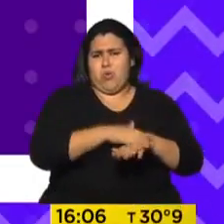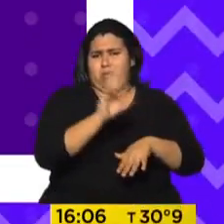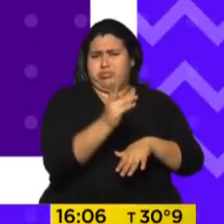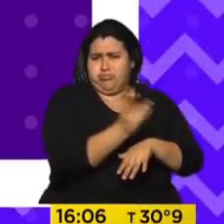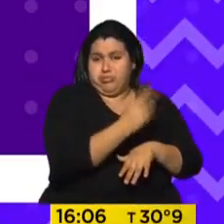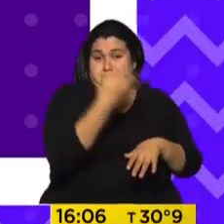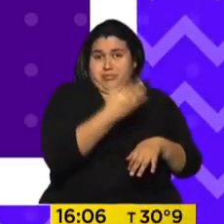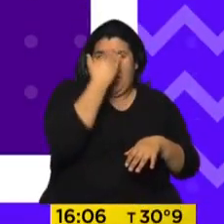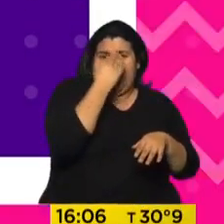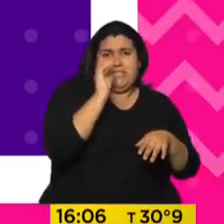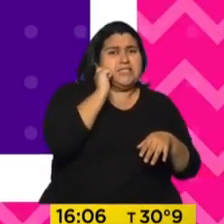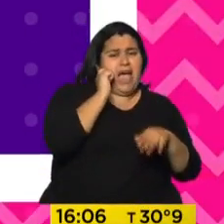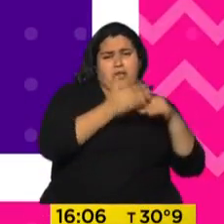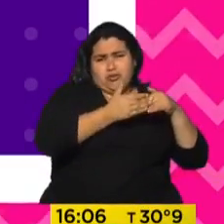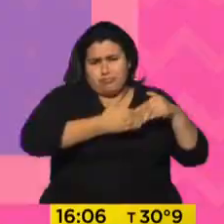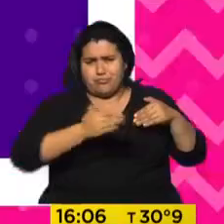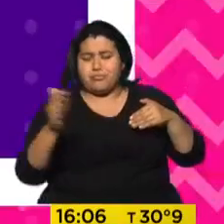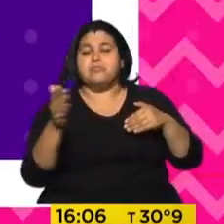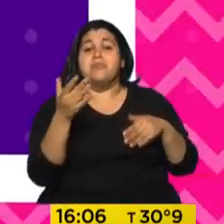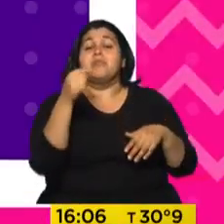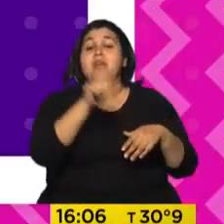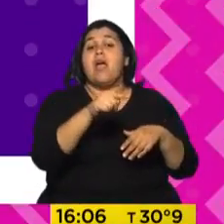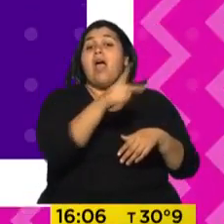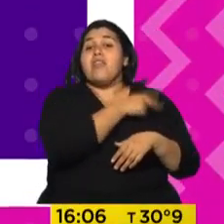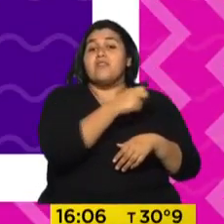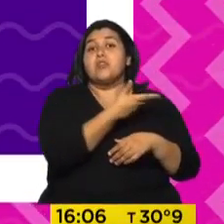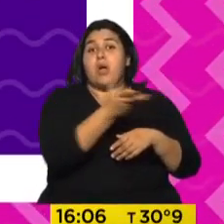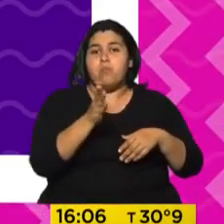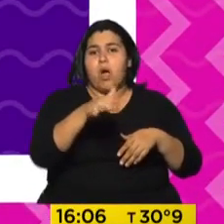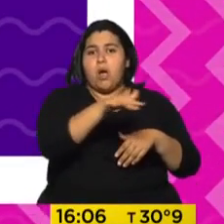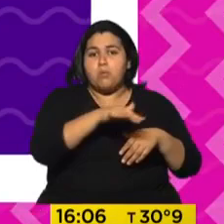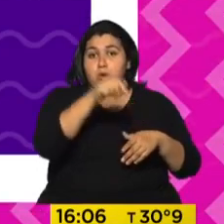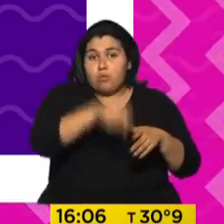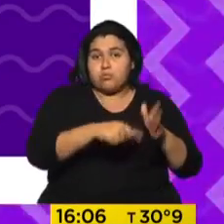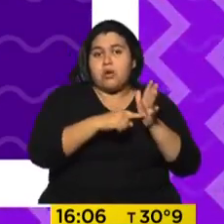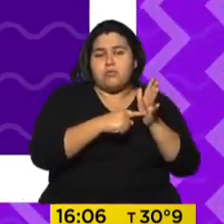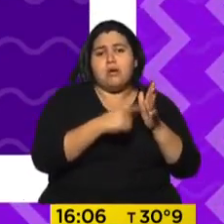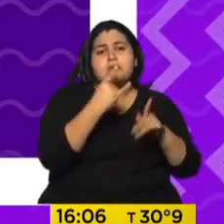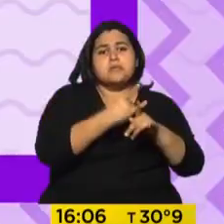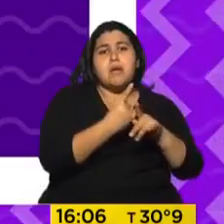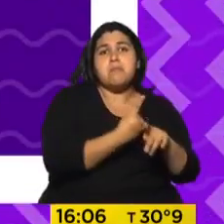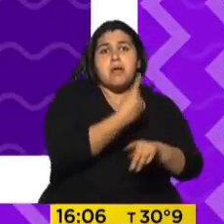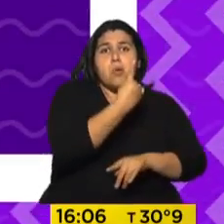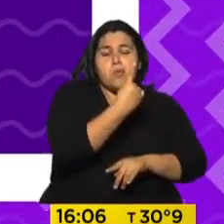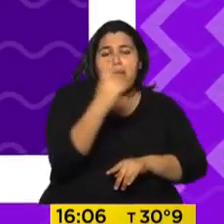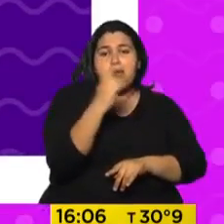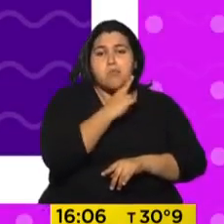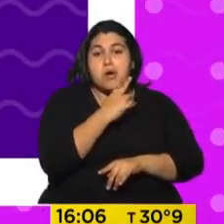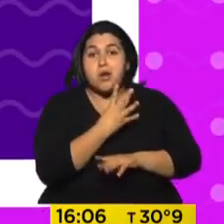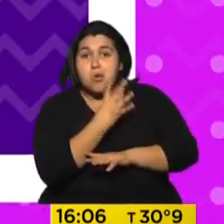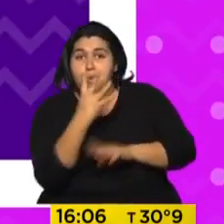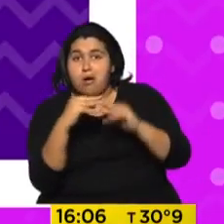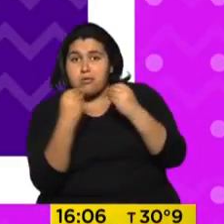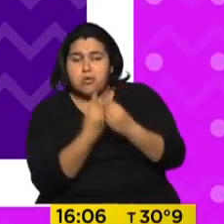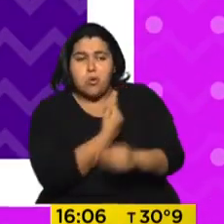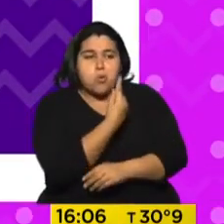años. Desde la Defensoría del Pueblo de la provincia de Buenos Aires, aseguran que una de cada cuatro mujeres sufren este tipo